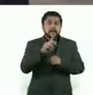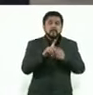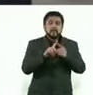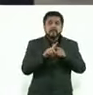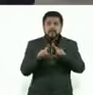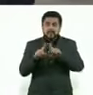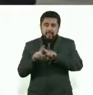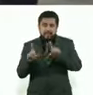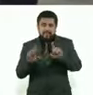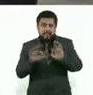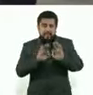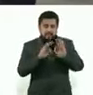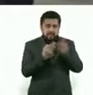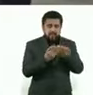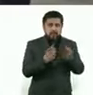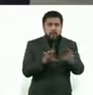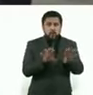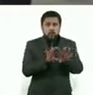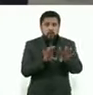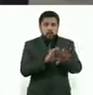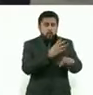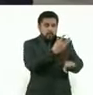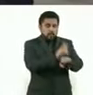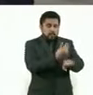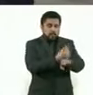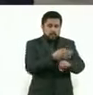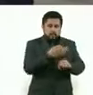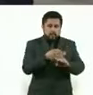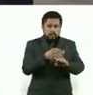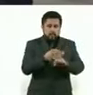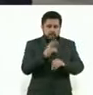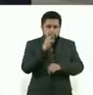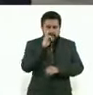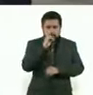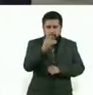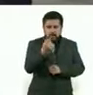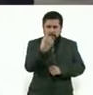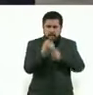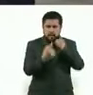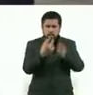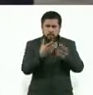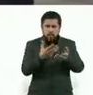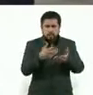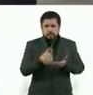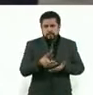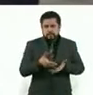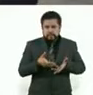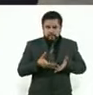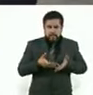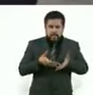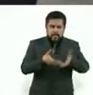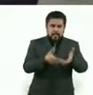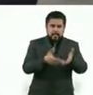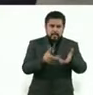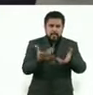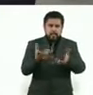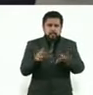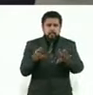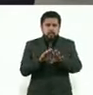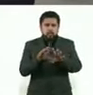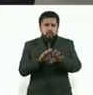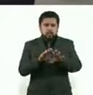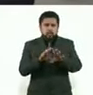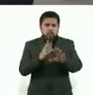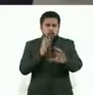Hay desde el sellado, con que ahorita lo van a ver en algunas vialidades con emulsiones, con estas máquinas que lo lanzan a